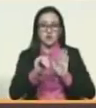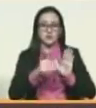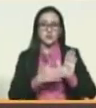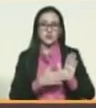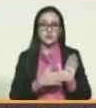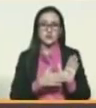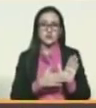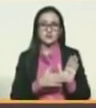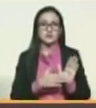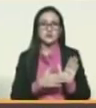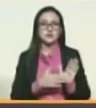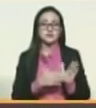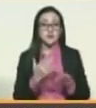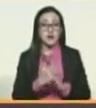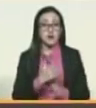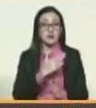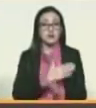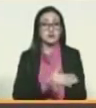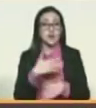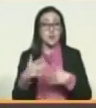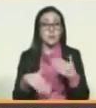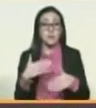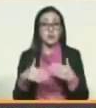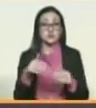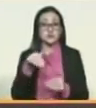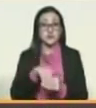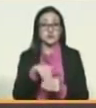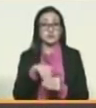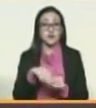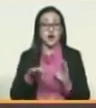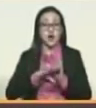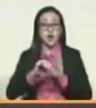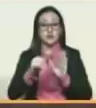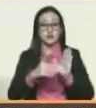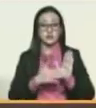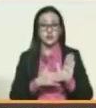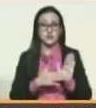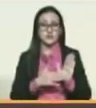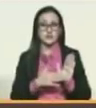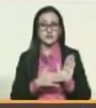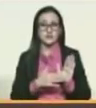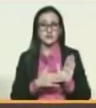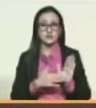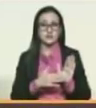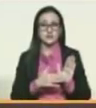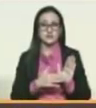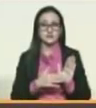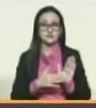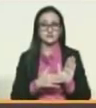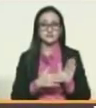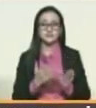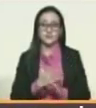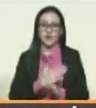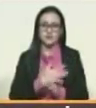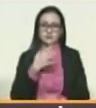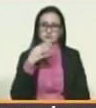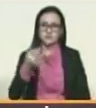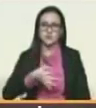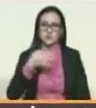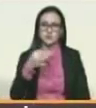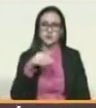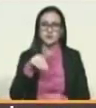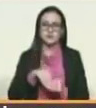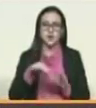ha adelantado el proceso electoral constituyente, como lo hemos llamado, y lo expliqué previamente, elección